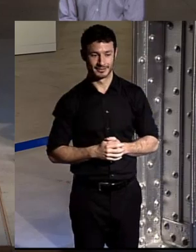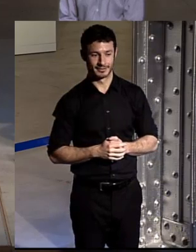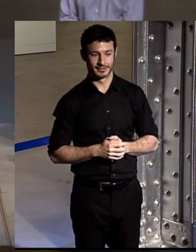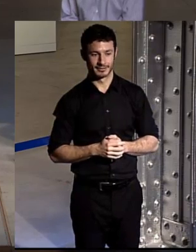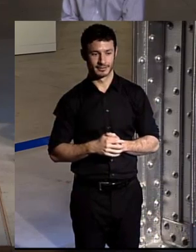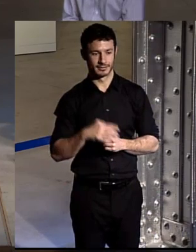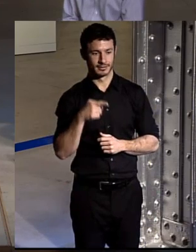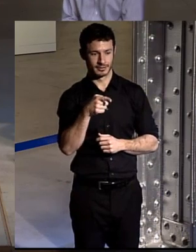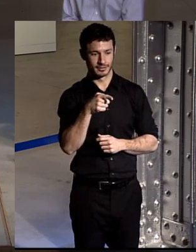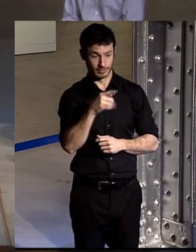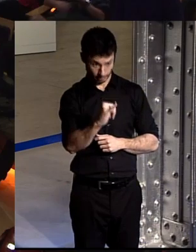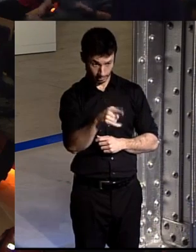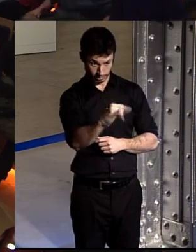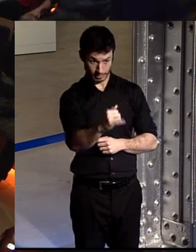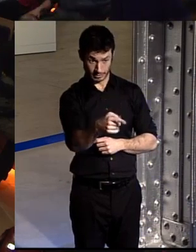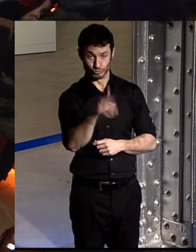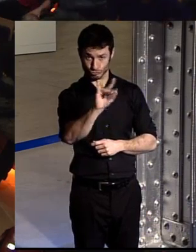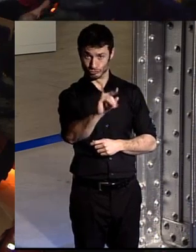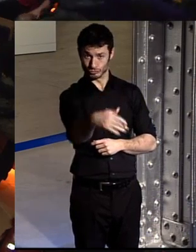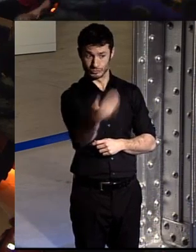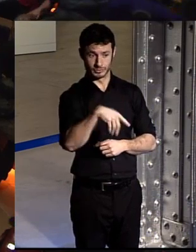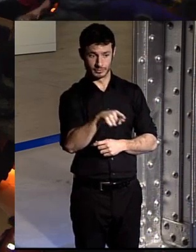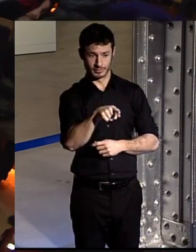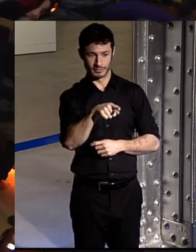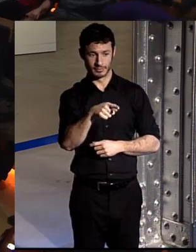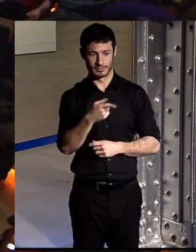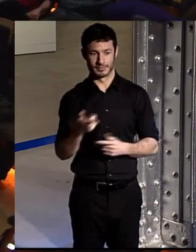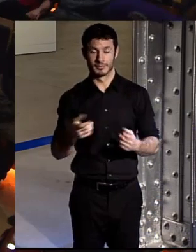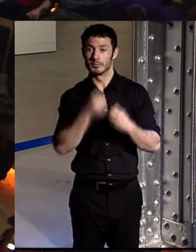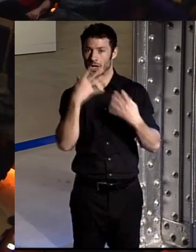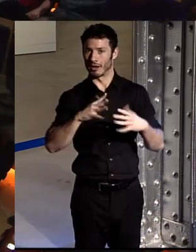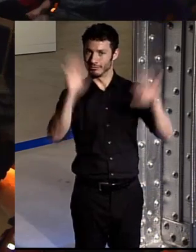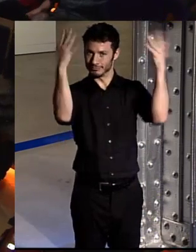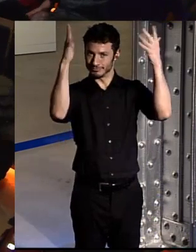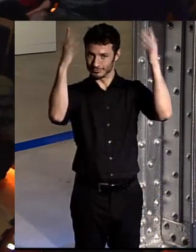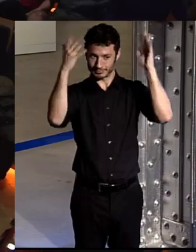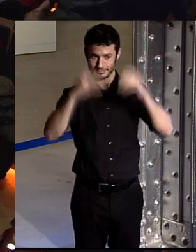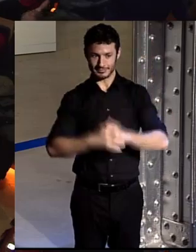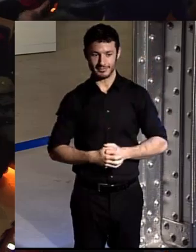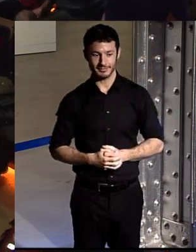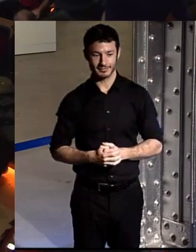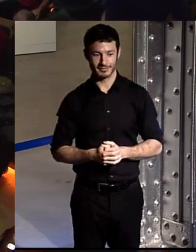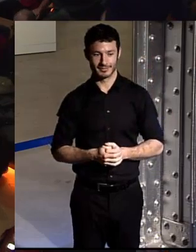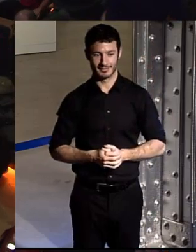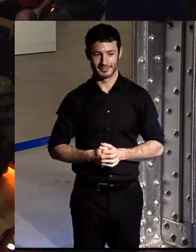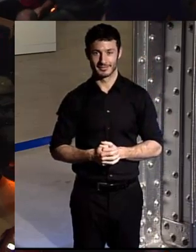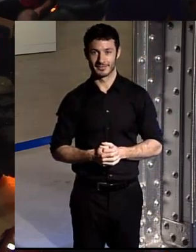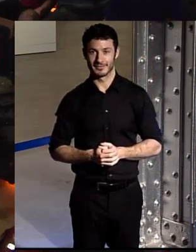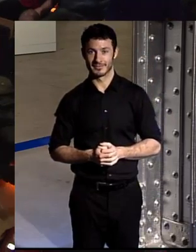¿Eso estaba ahí? ¿Sí? A ver. Sí, sí. Hala, mira, Pérez se ha llevado uno. Bien, Muy bien, eso, sí, sí. Tongo, sí. tongo. Ahora estoy